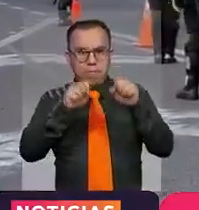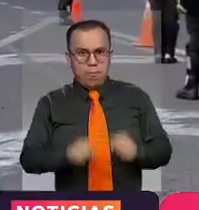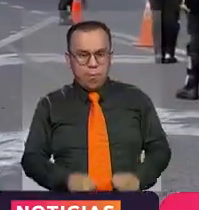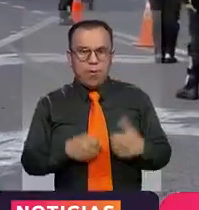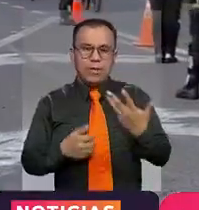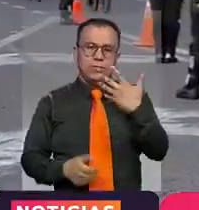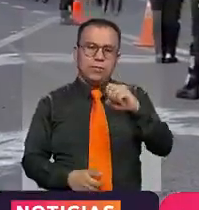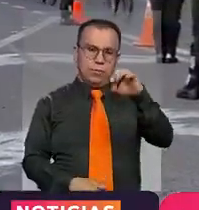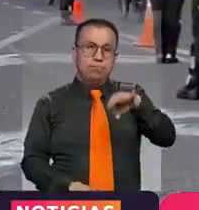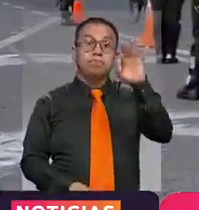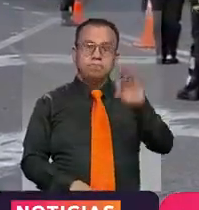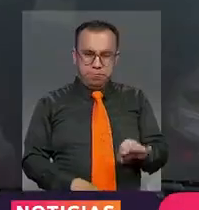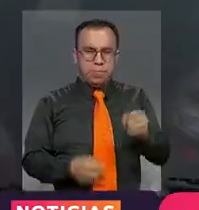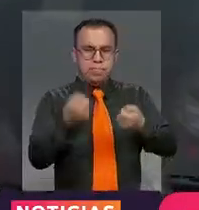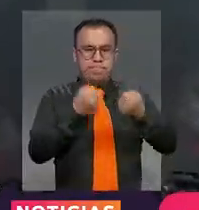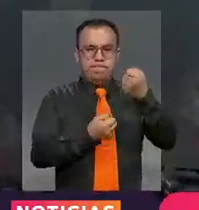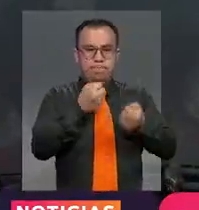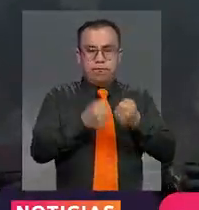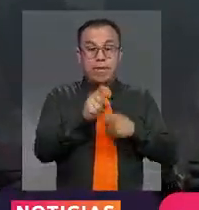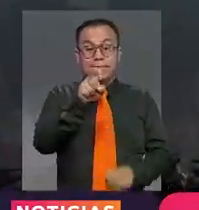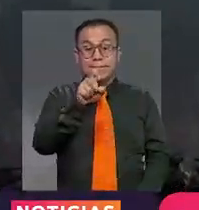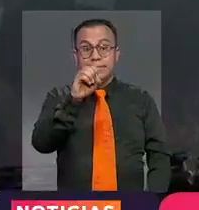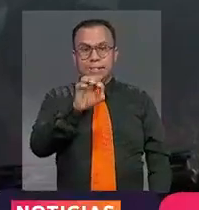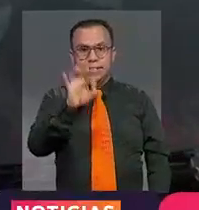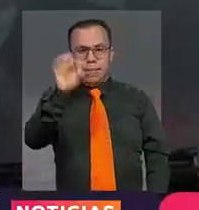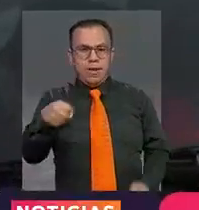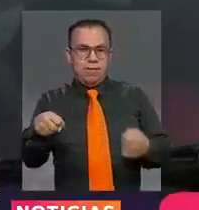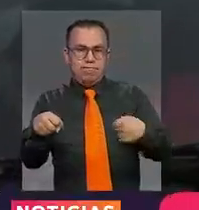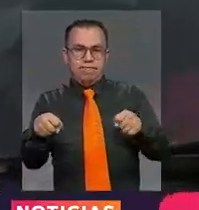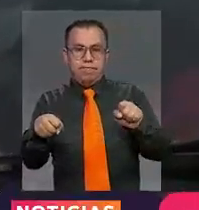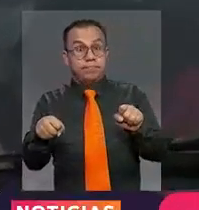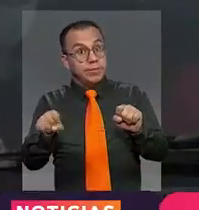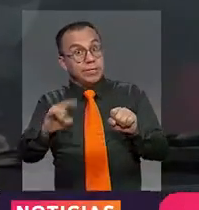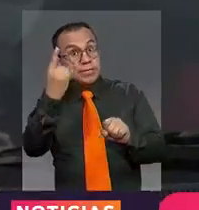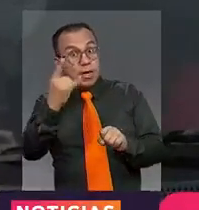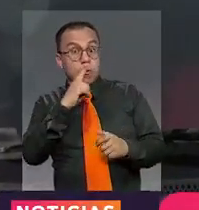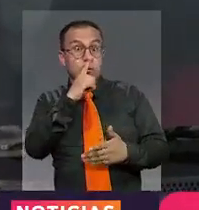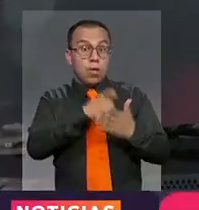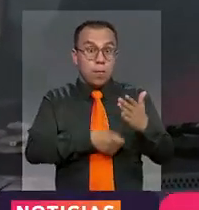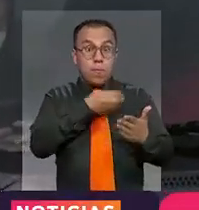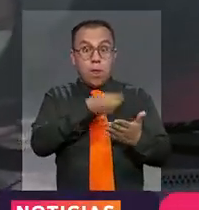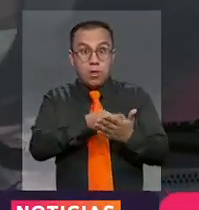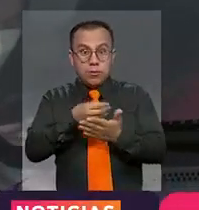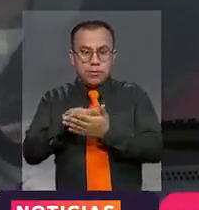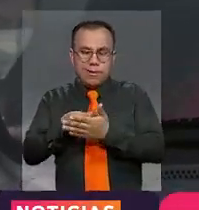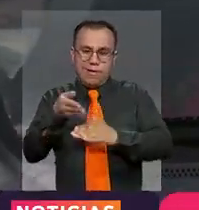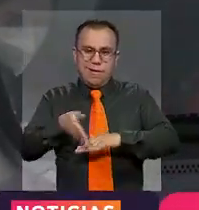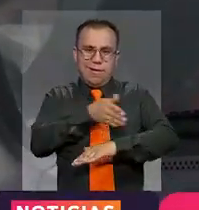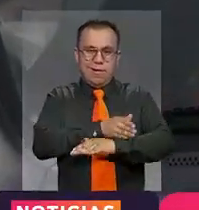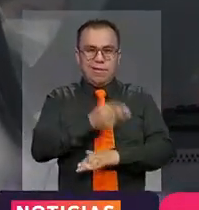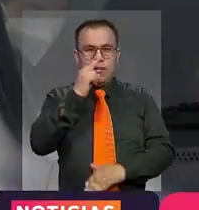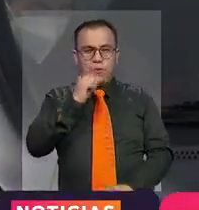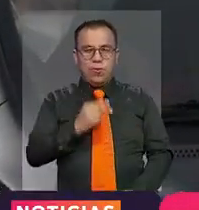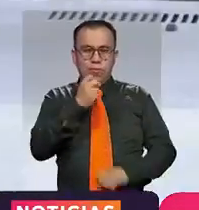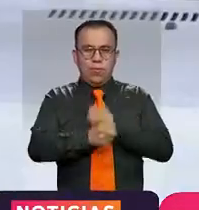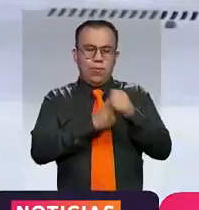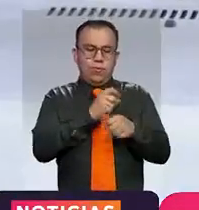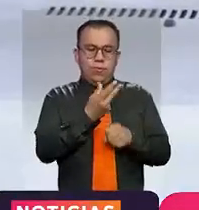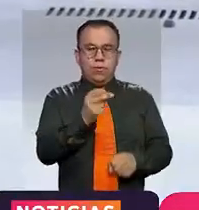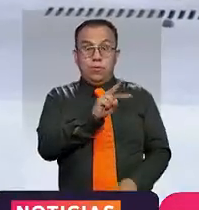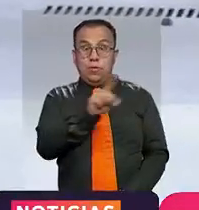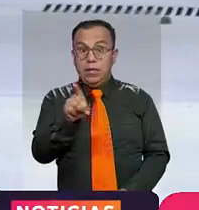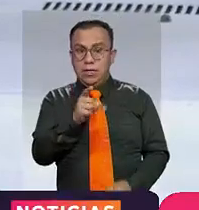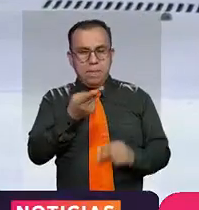al 50% para vehículos y hasta el 60% para motos. Si tienen multas impuestas antes del 30 de junio de 2021 y